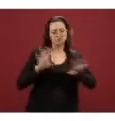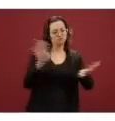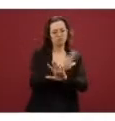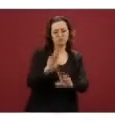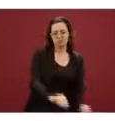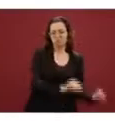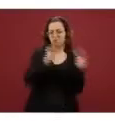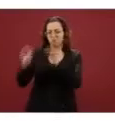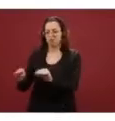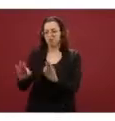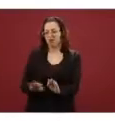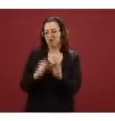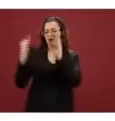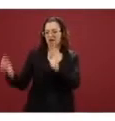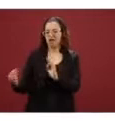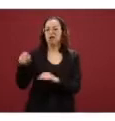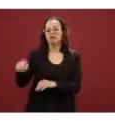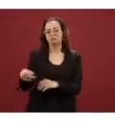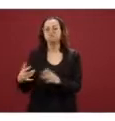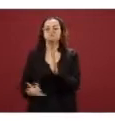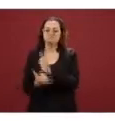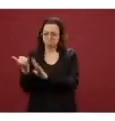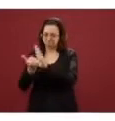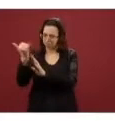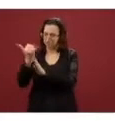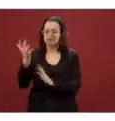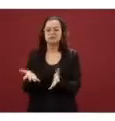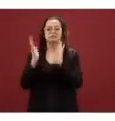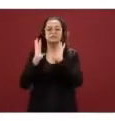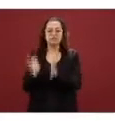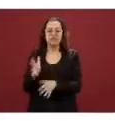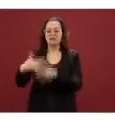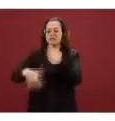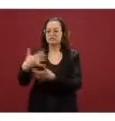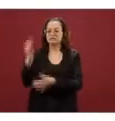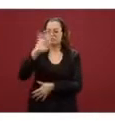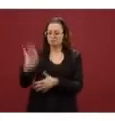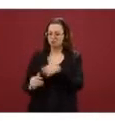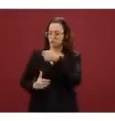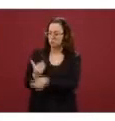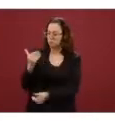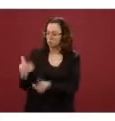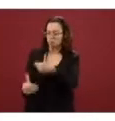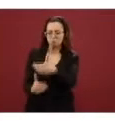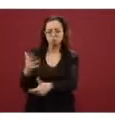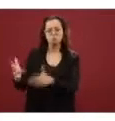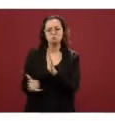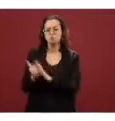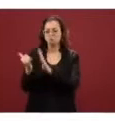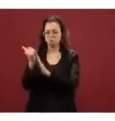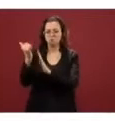lo que corresponde a la reubicación de instalaciones de la Fuerza Aérea. Efectivamente ya llevan casi un 15% de avance. Se está trabajando ya